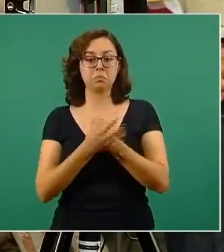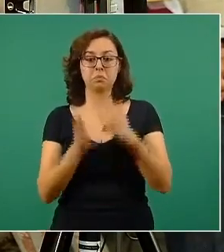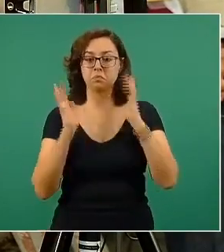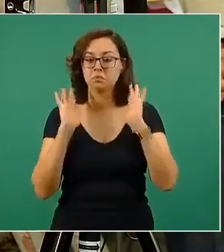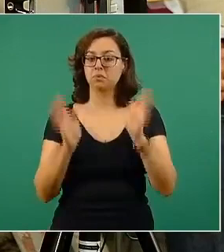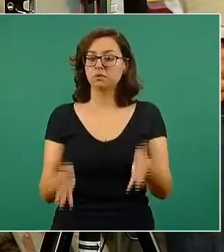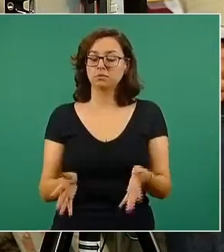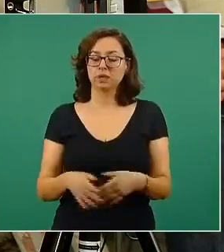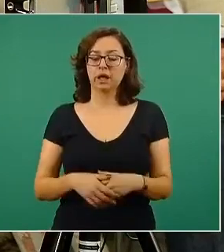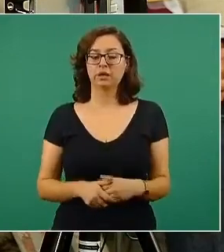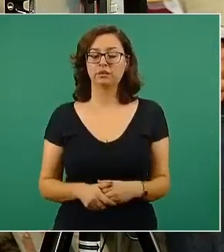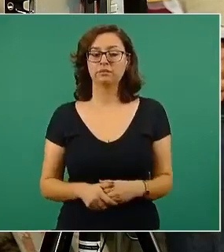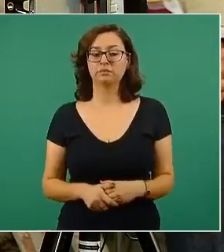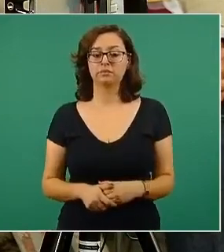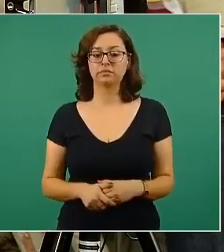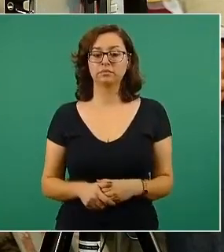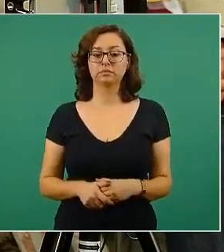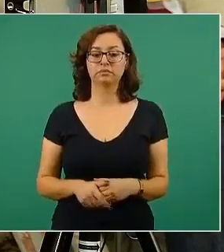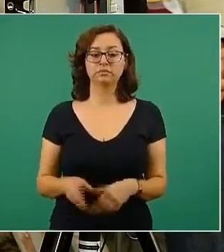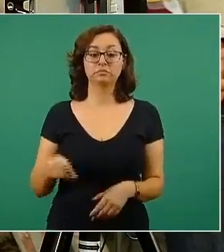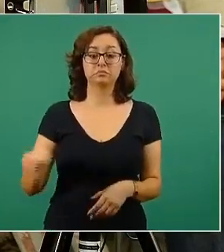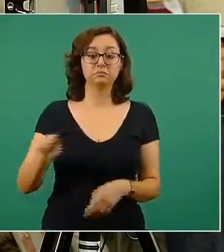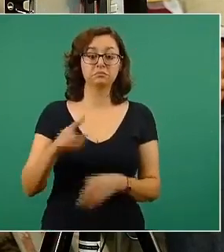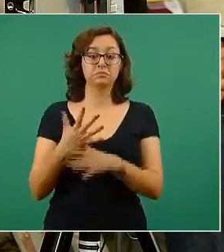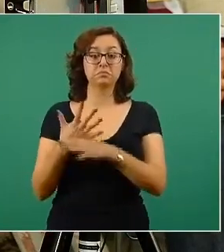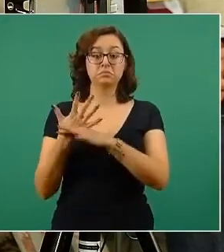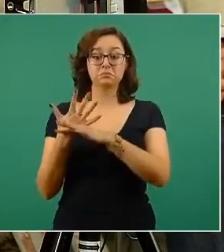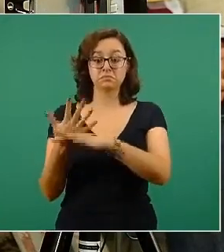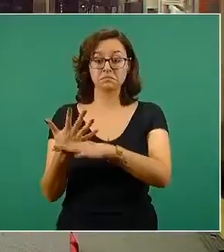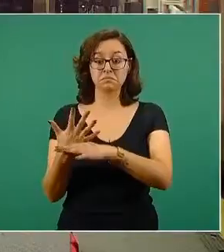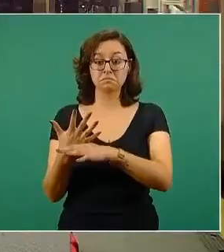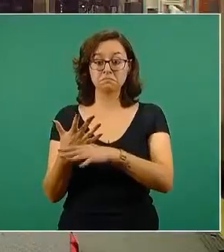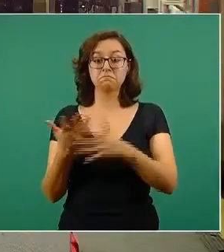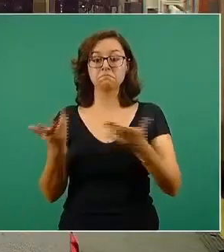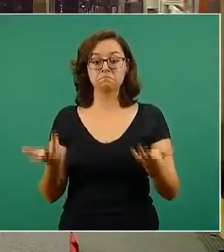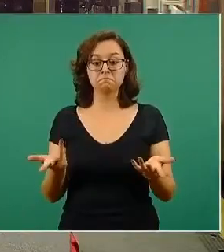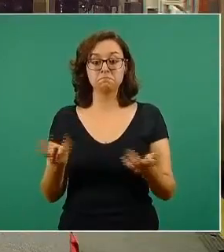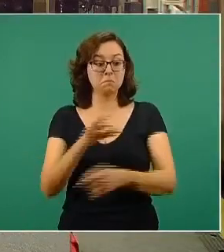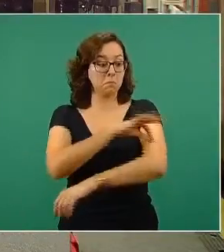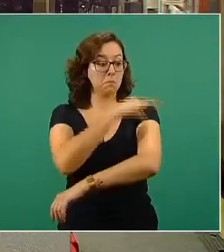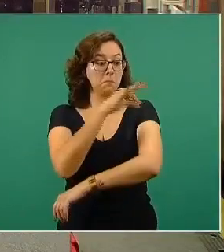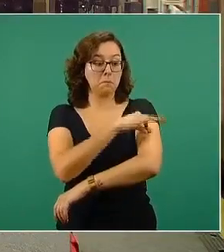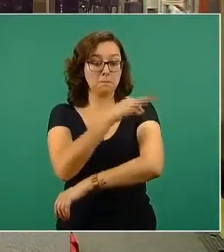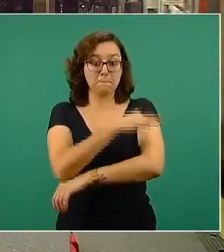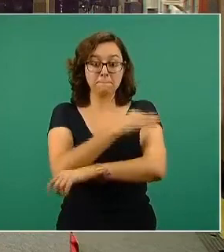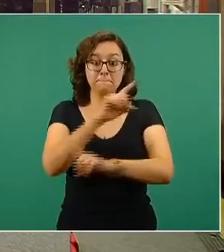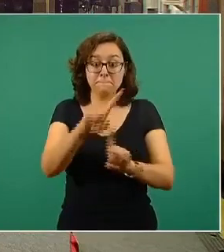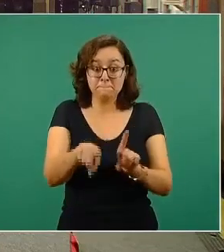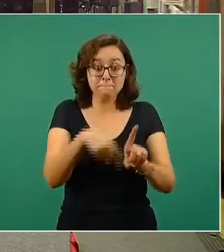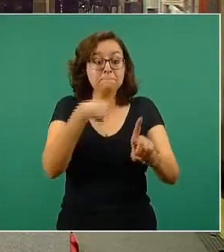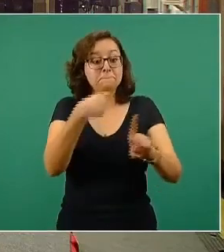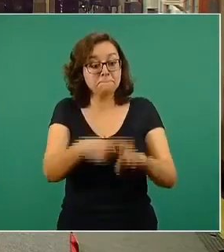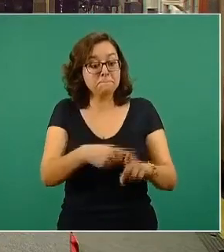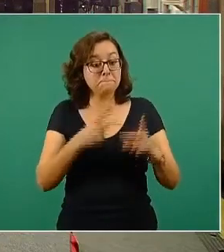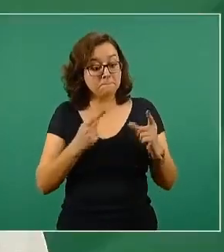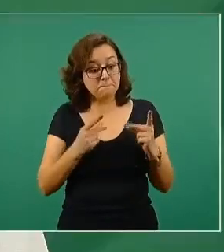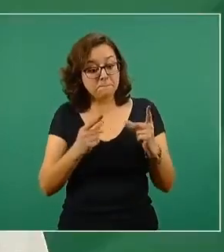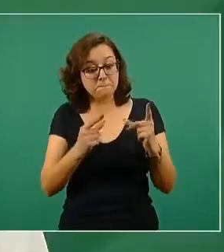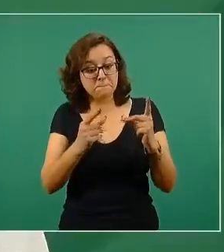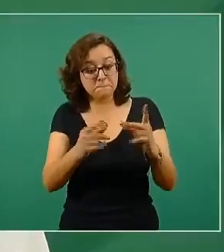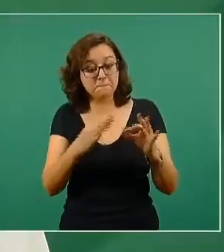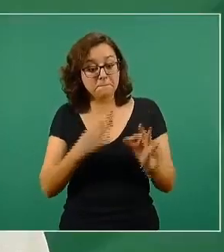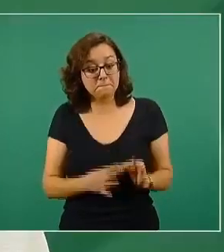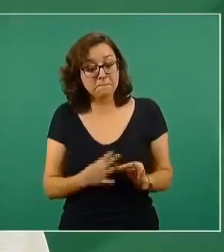llaman. Y ellos aseguran que de seguir esta estrategia de vacunación, que parece que va